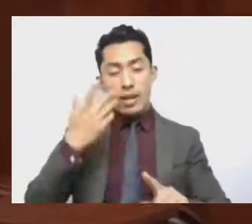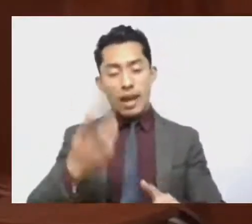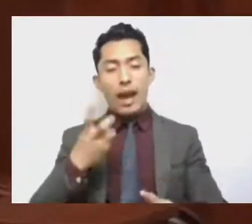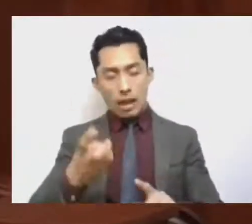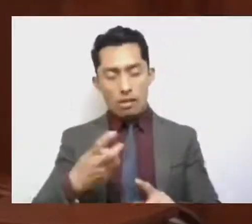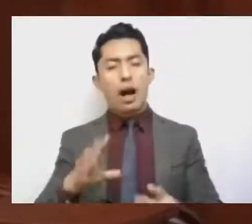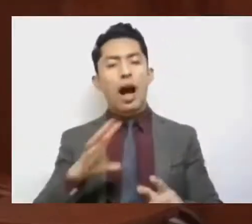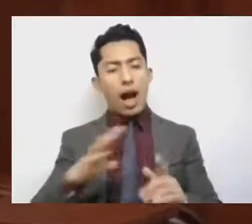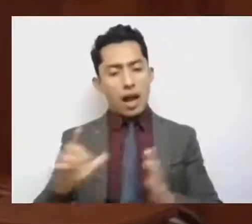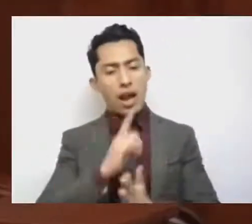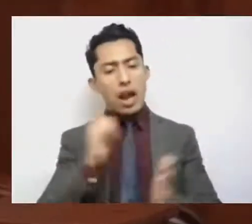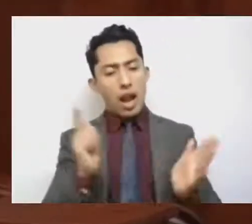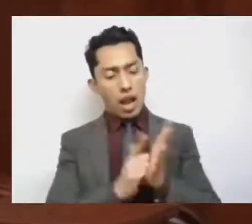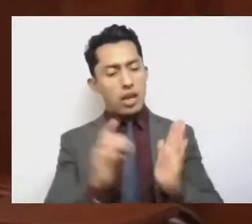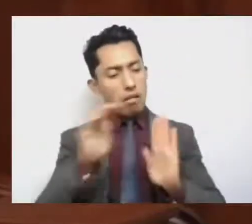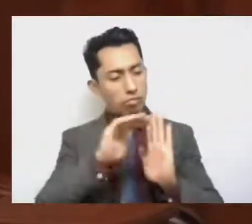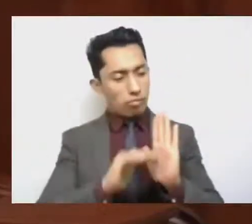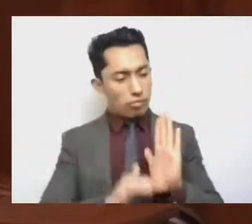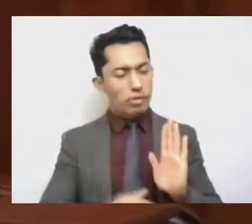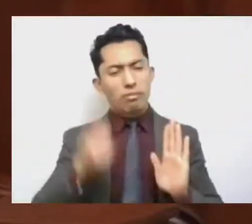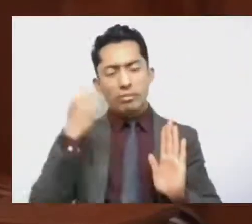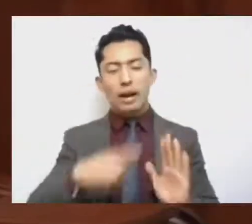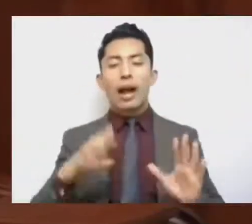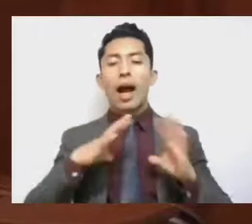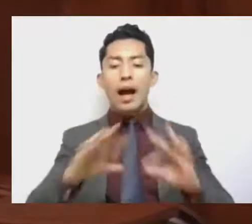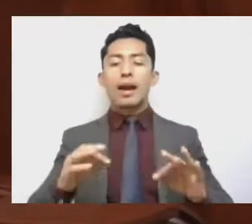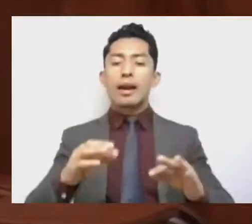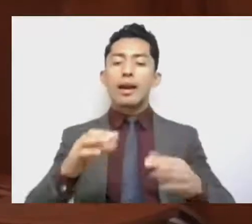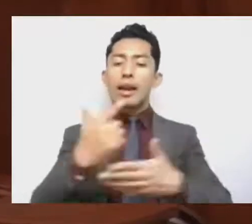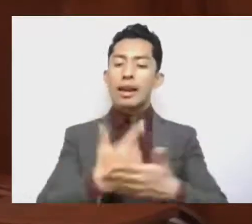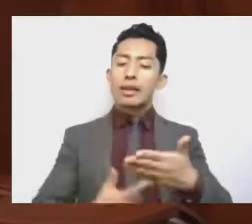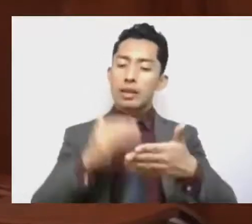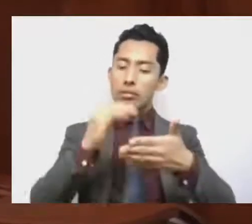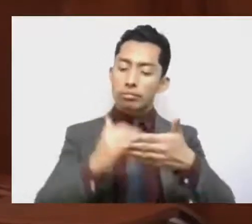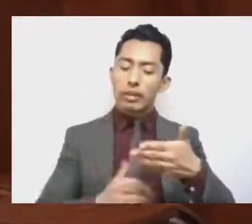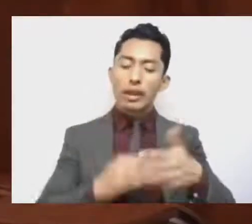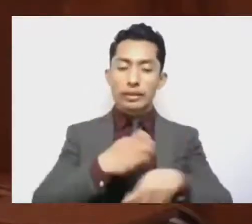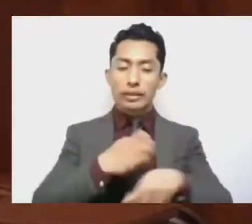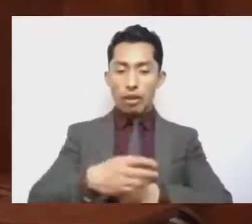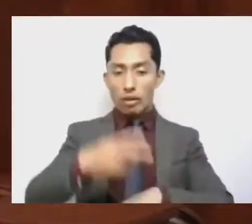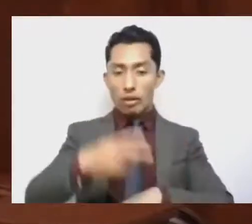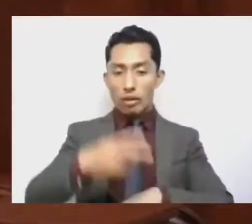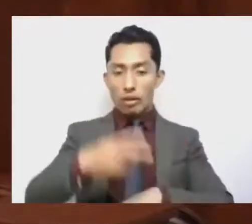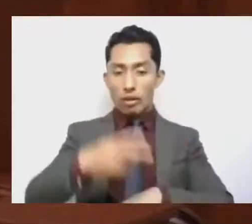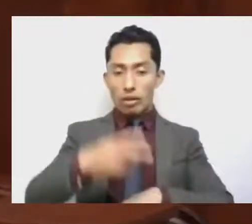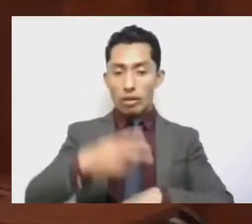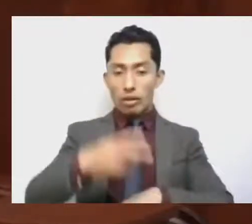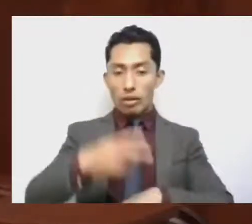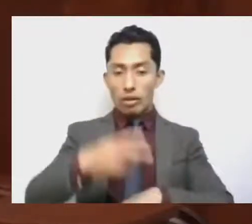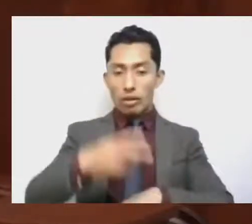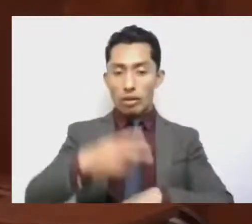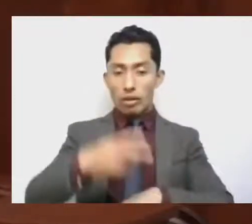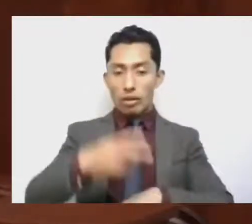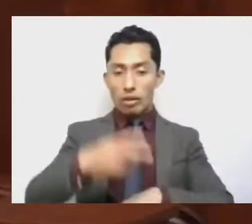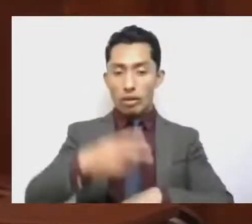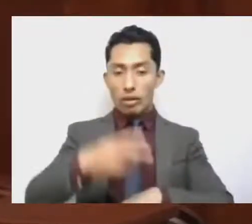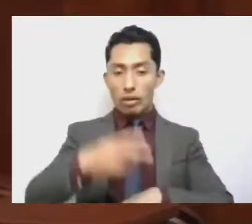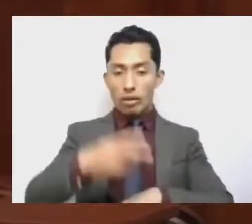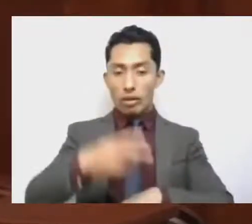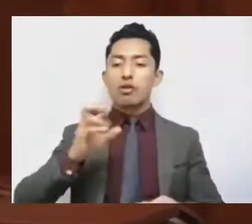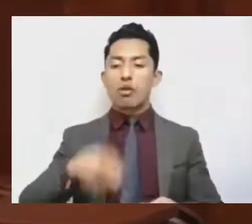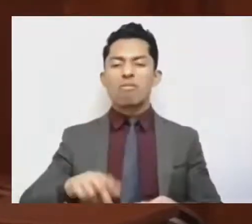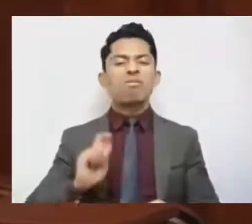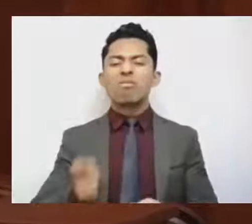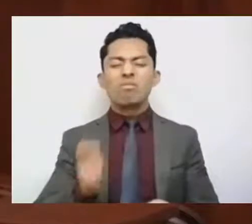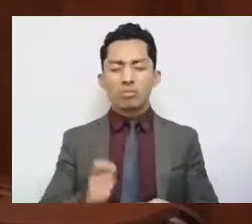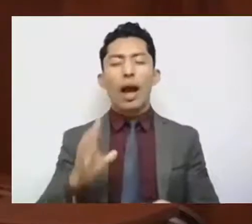jurídicas que permitan la creación de un registro estatal de enfermos renales, entendiendo este registro como un